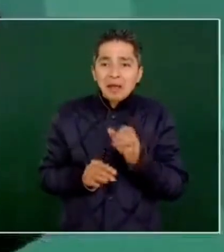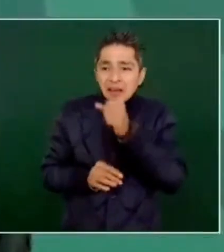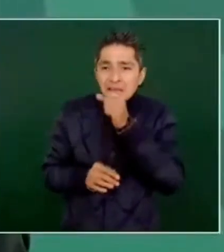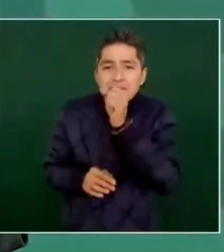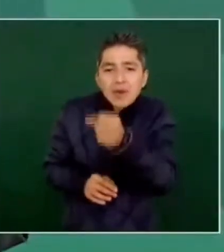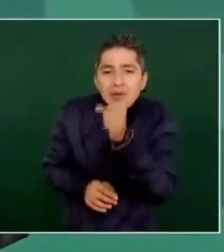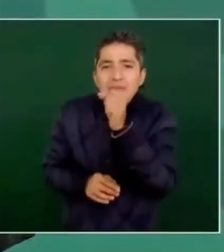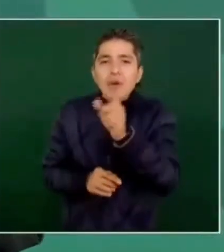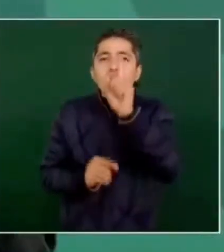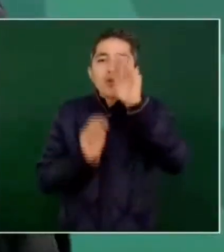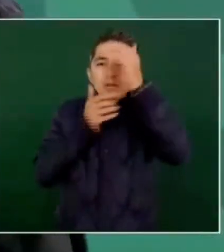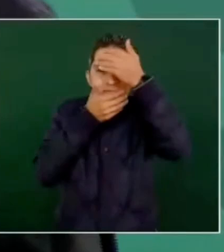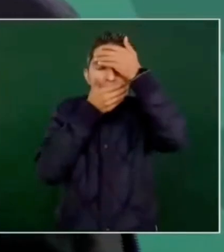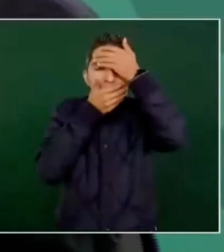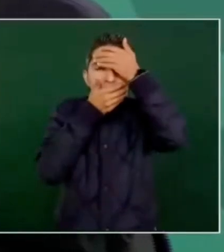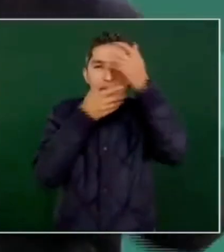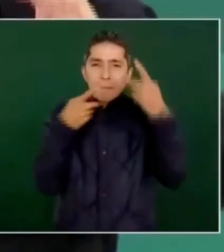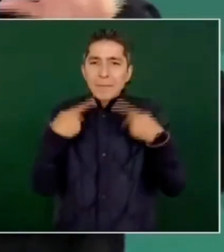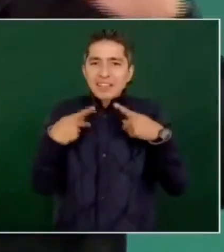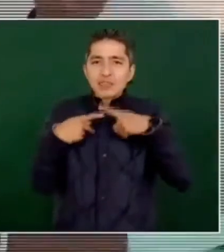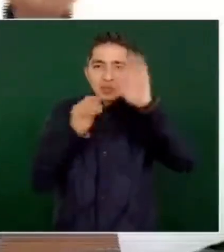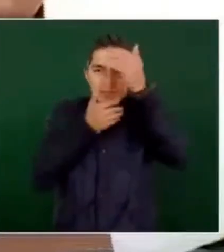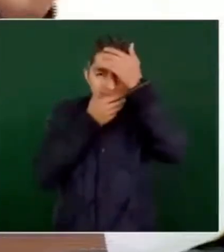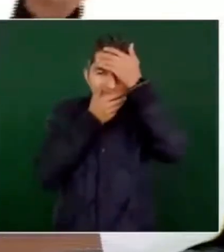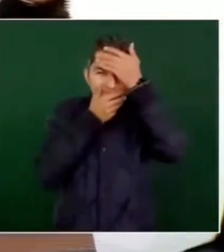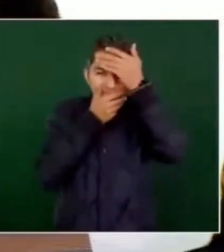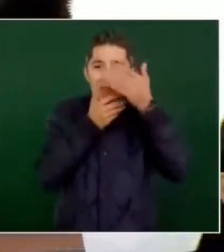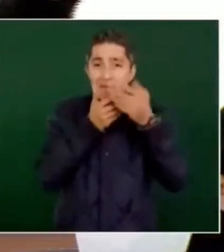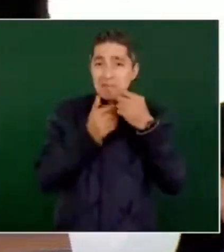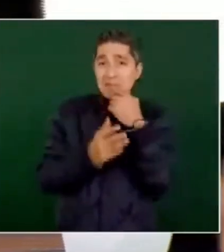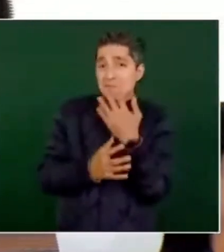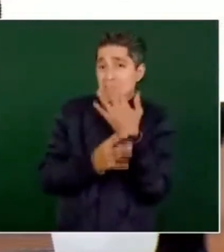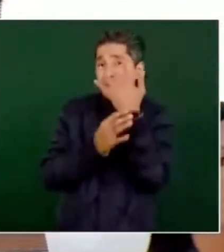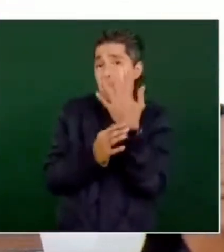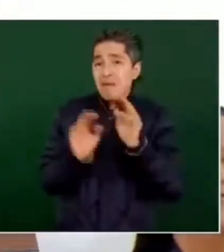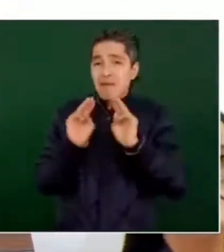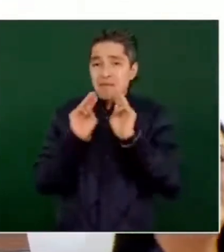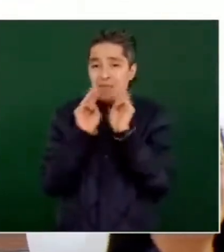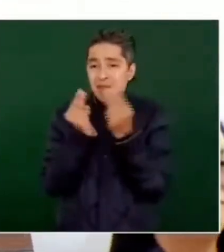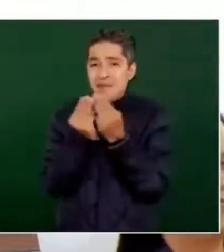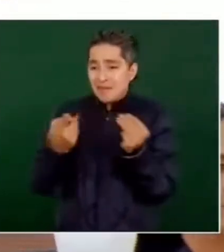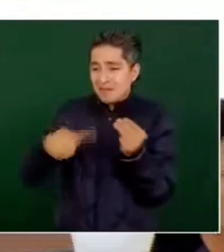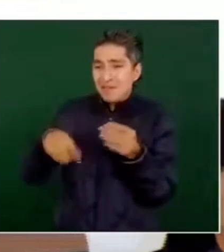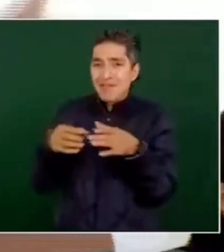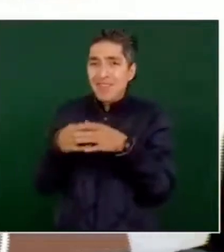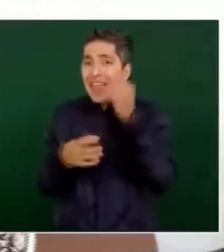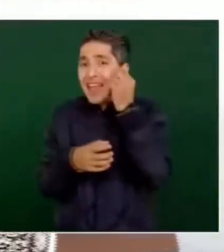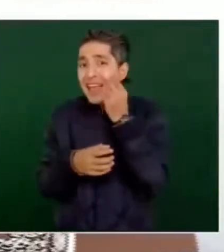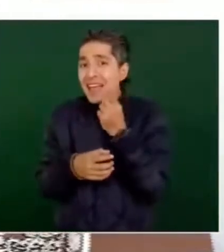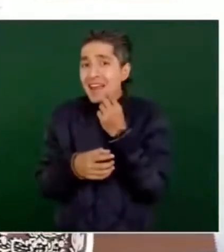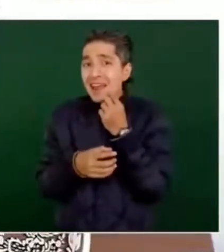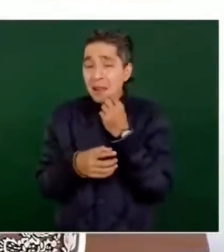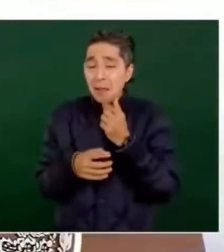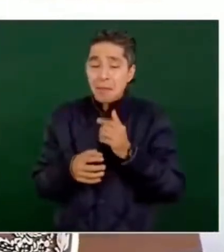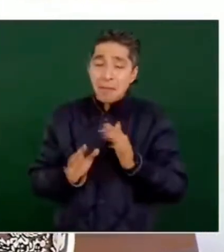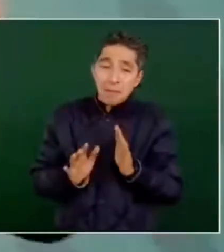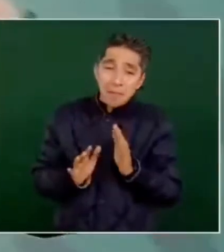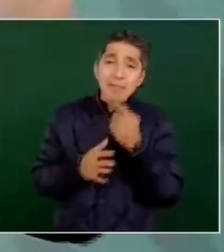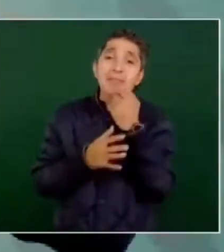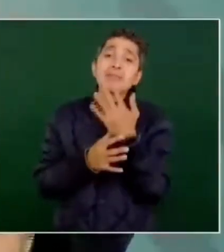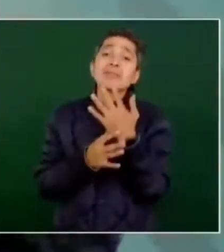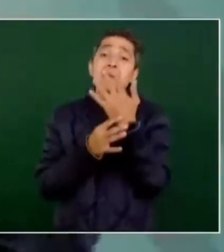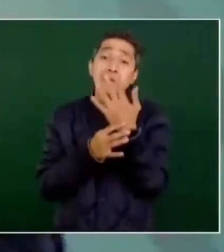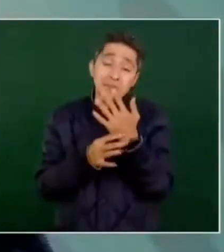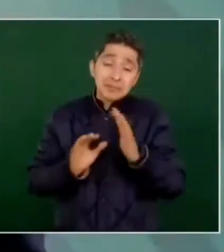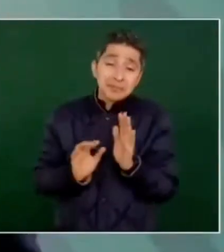encapuchado que pertenece a una banda de Guerrero y dice que a él le